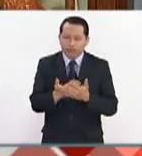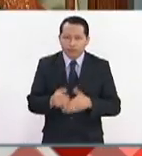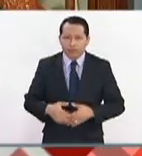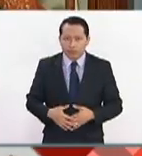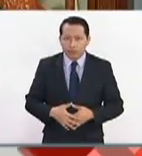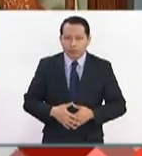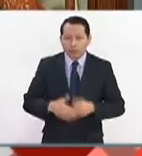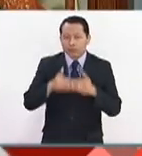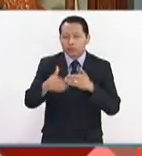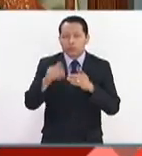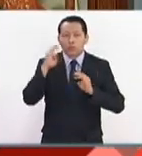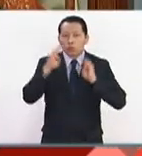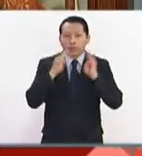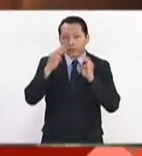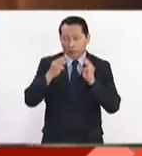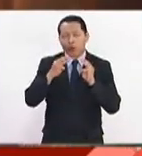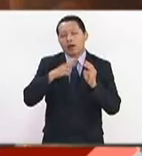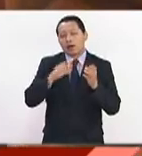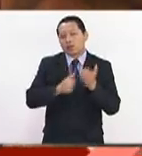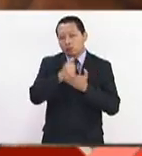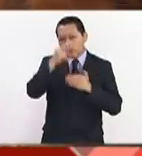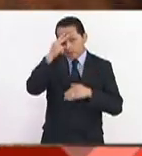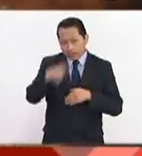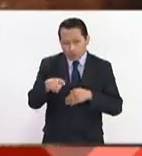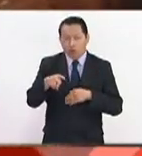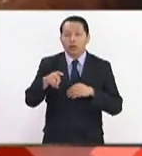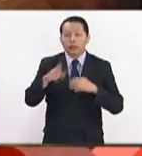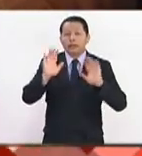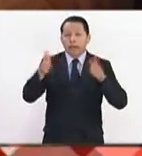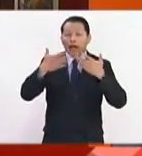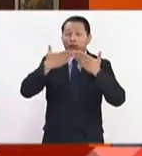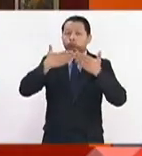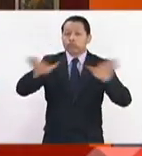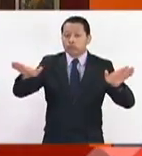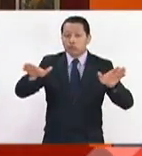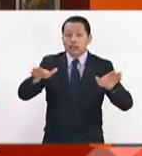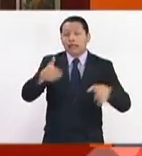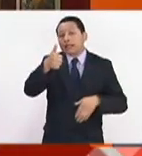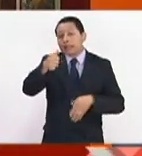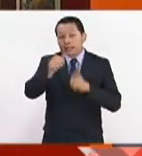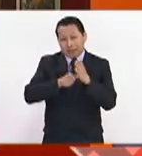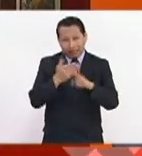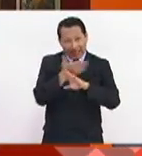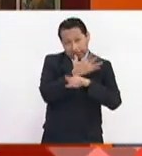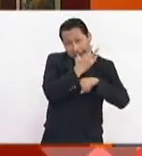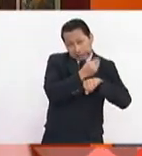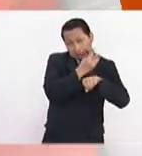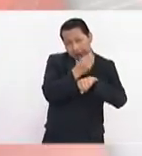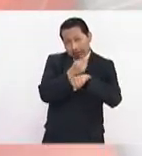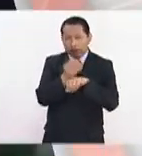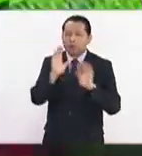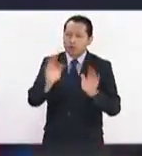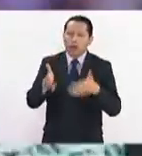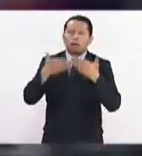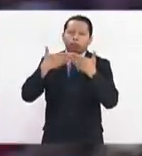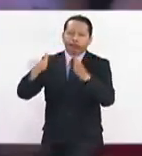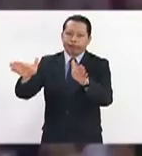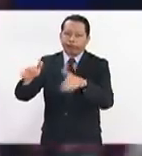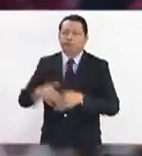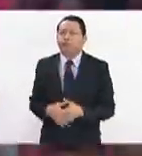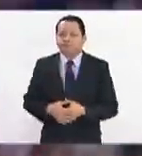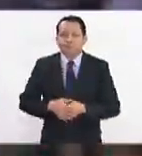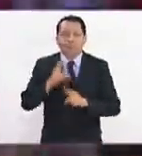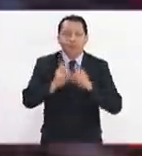Más adelante, el Museo de la Ciudad de México reabrió sus puertas luego de 6 meses de mantenimiento integral. Y